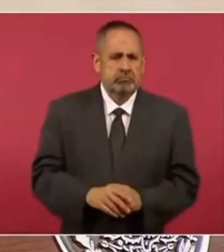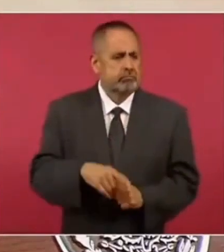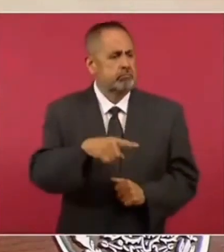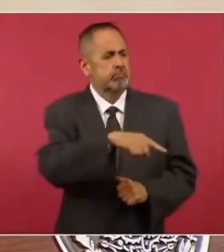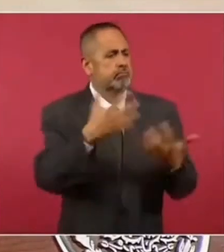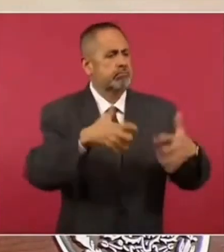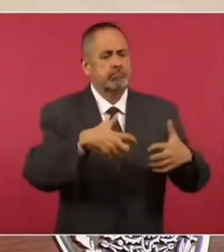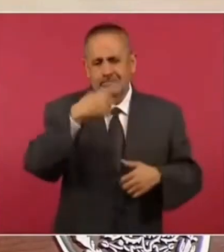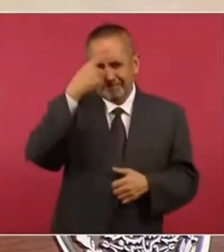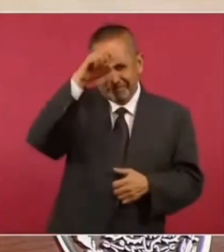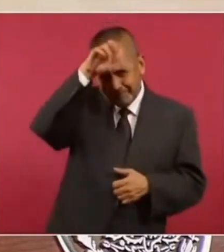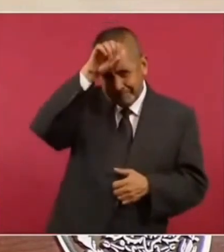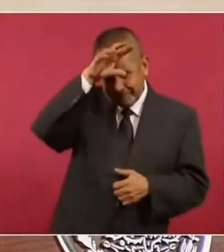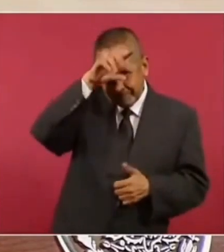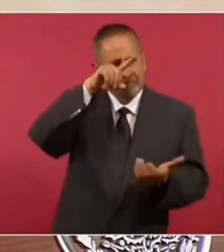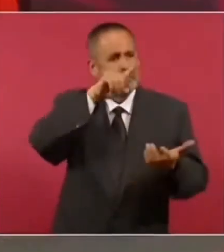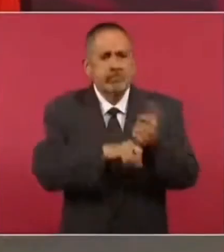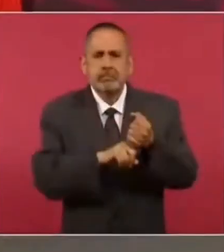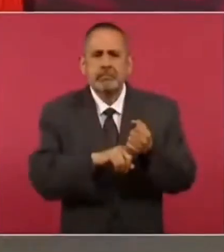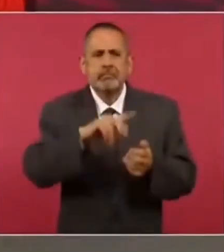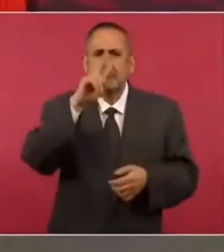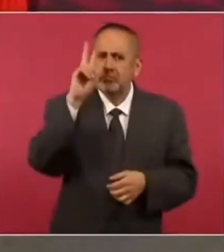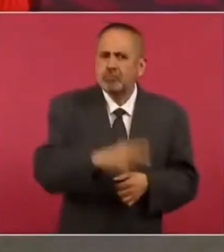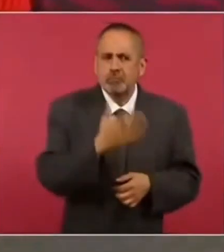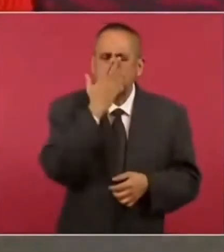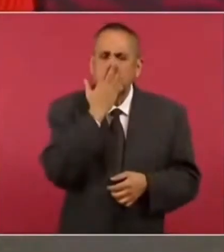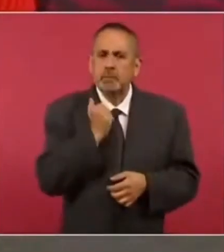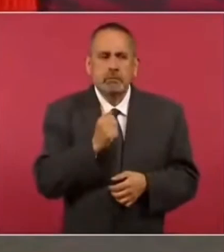mineras, también fantasmas muchas,